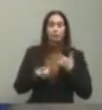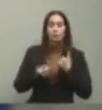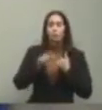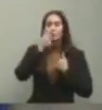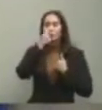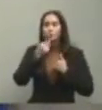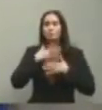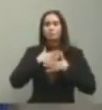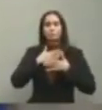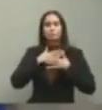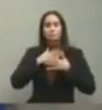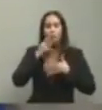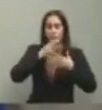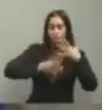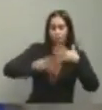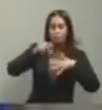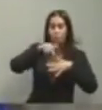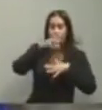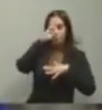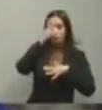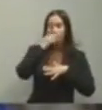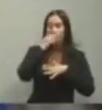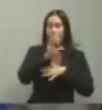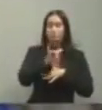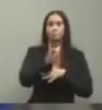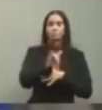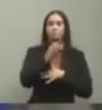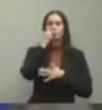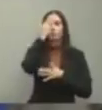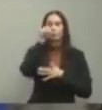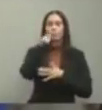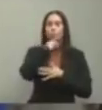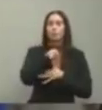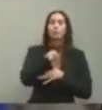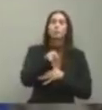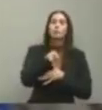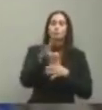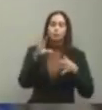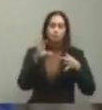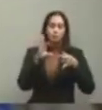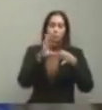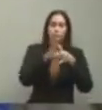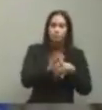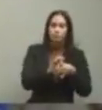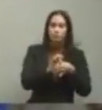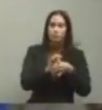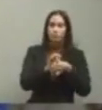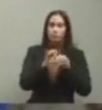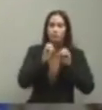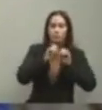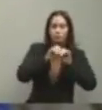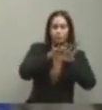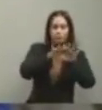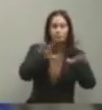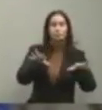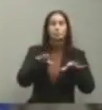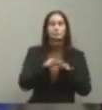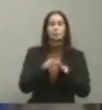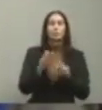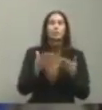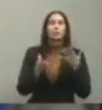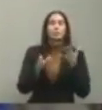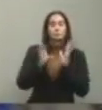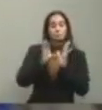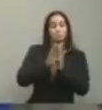que circulan en el país porque porque ustedes no tienen ese nexo epidemiológico si llegara a ver